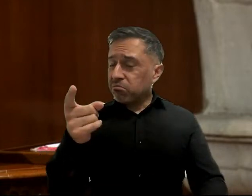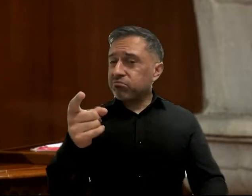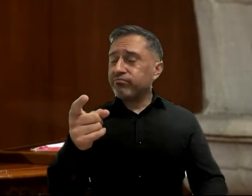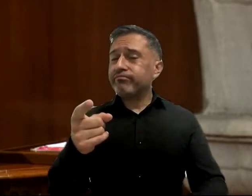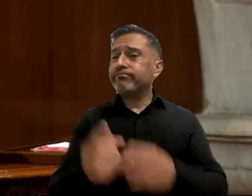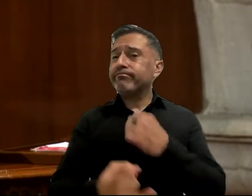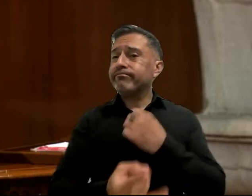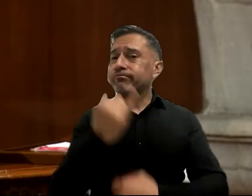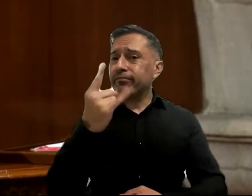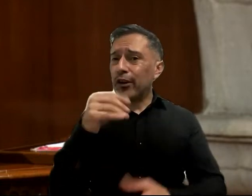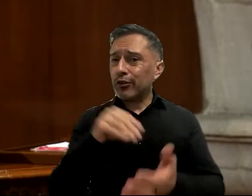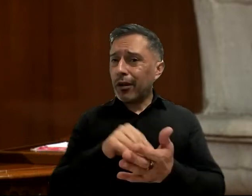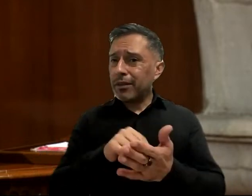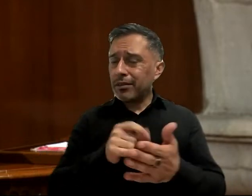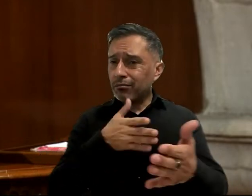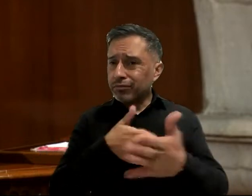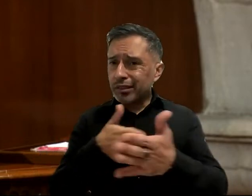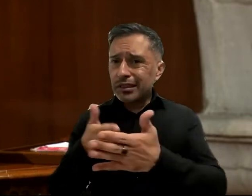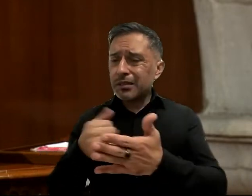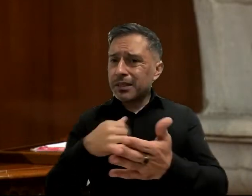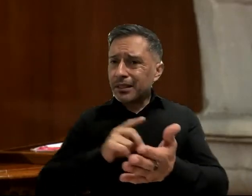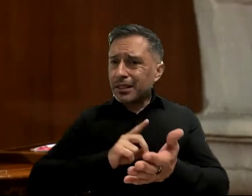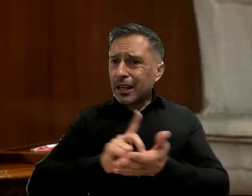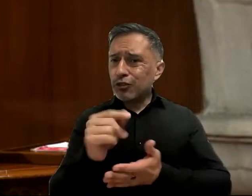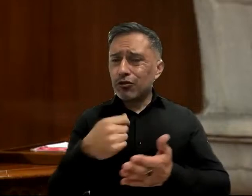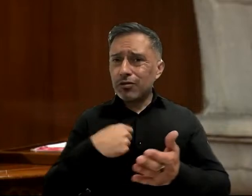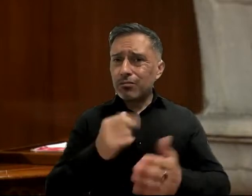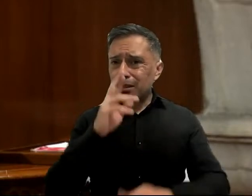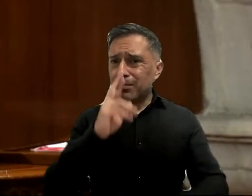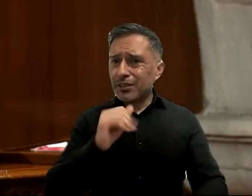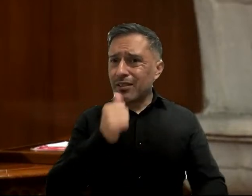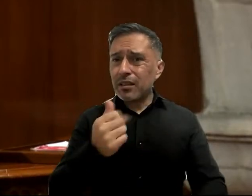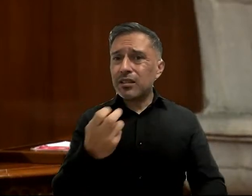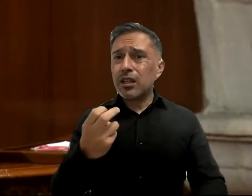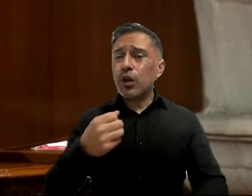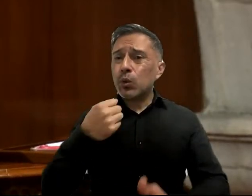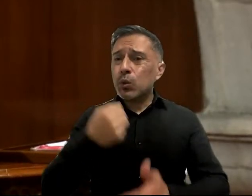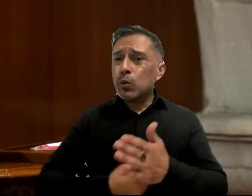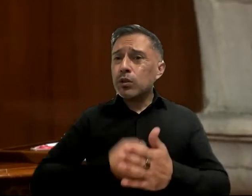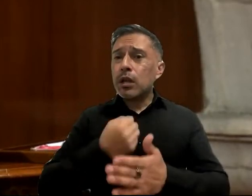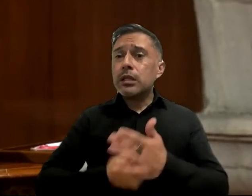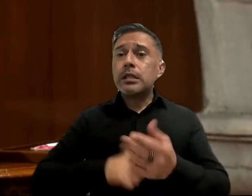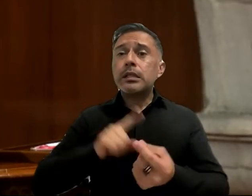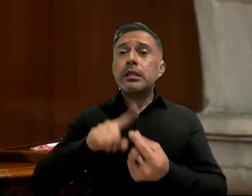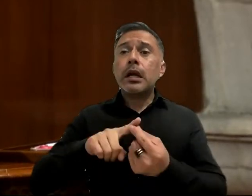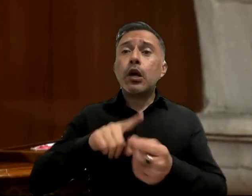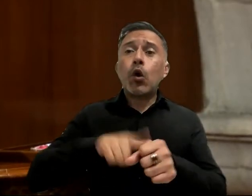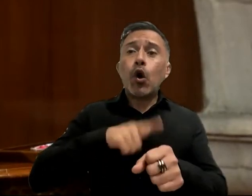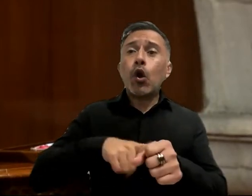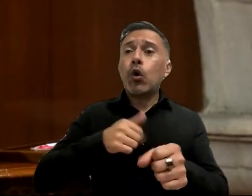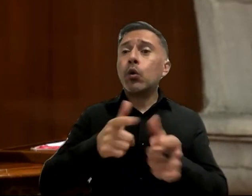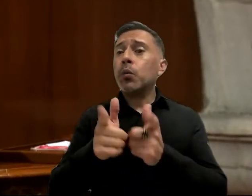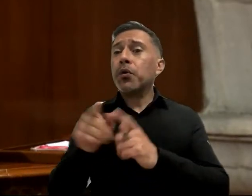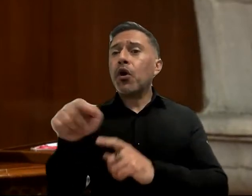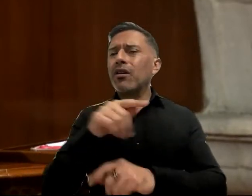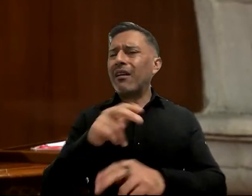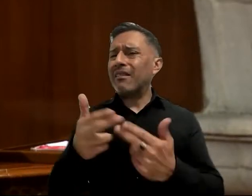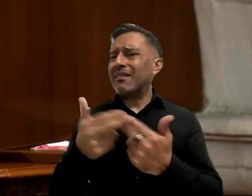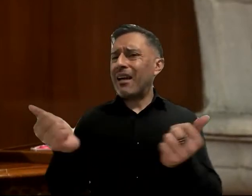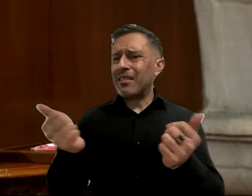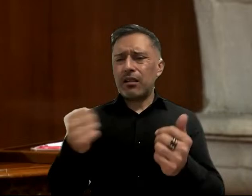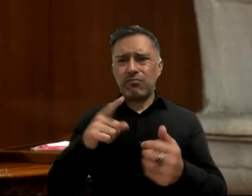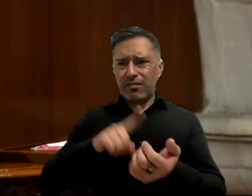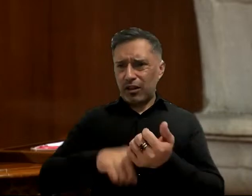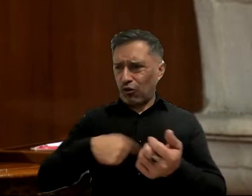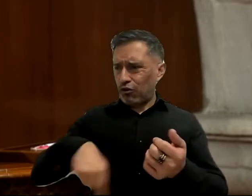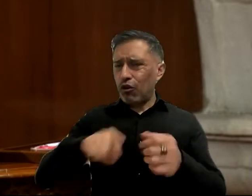sean respetados y garantizados. Esta lucha no tiene colores y hermanados como hemos estado, vamos a seguir